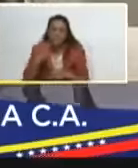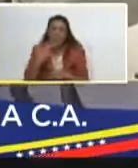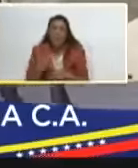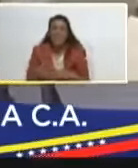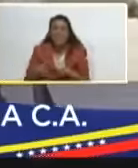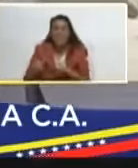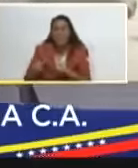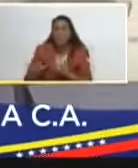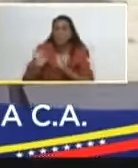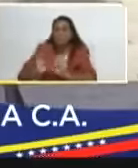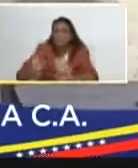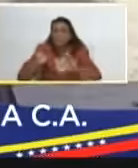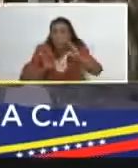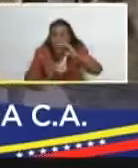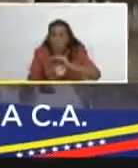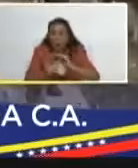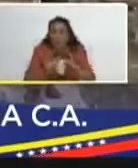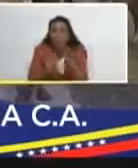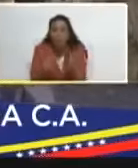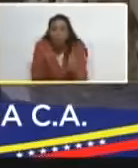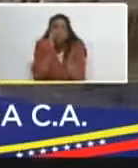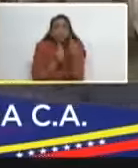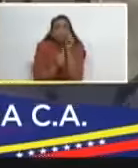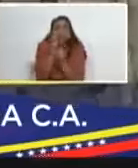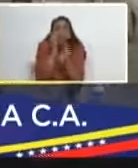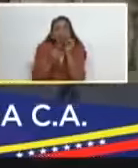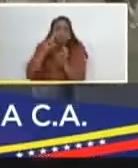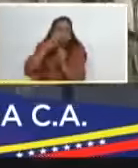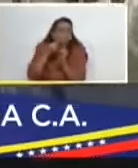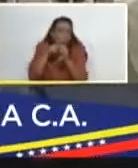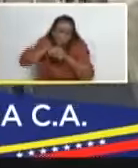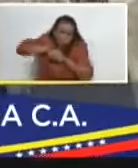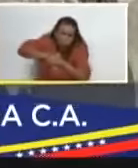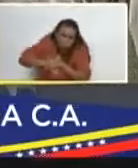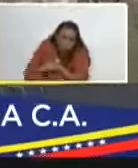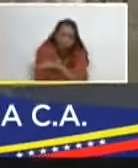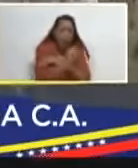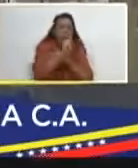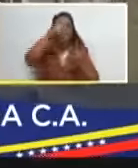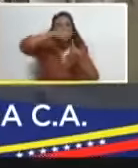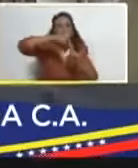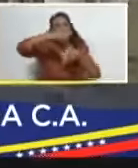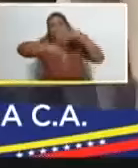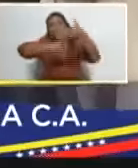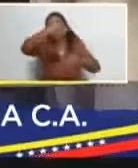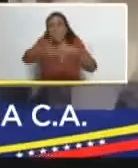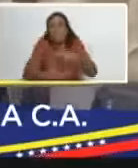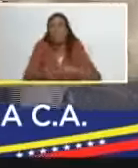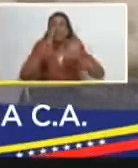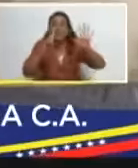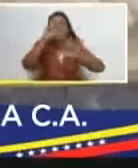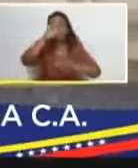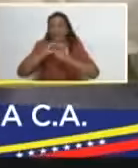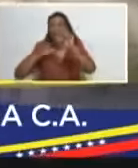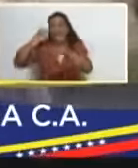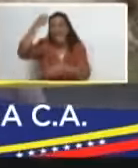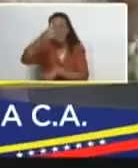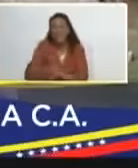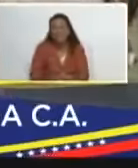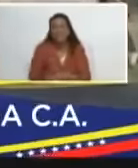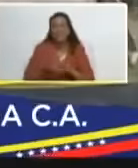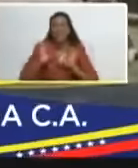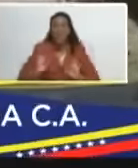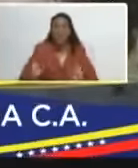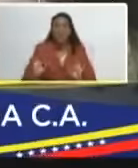nacidos aquí en la finca, y que también hemos tomado en cuenta a lo largo de estos 7 años una estrategia